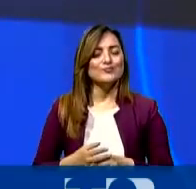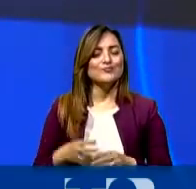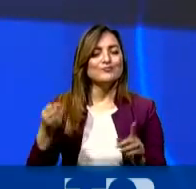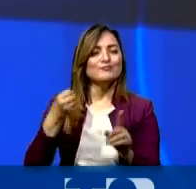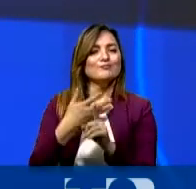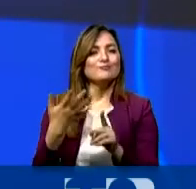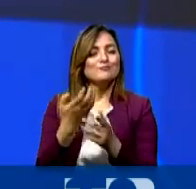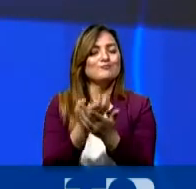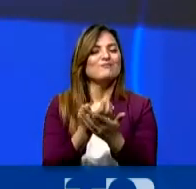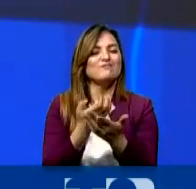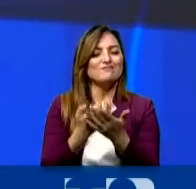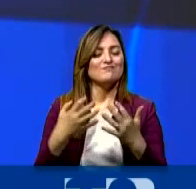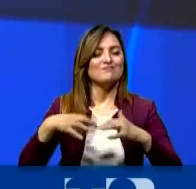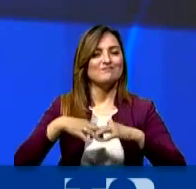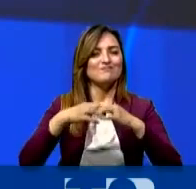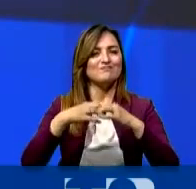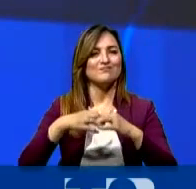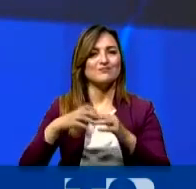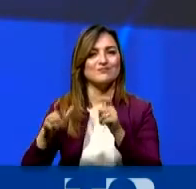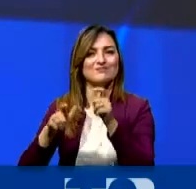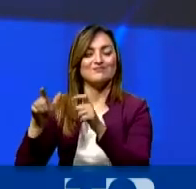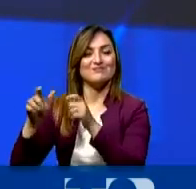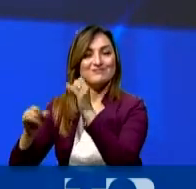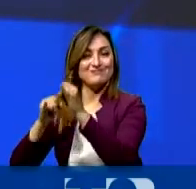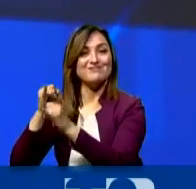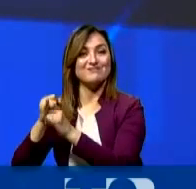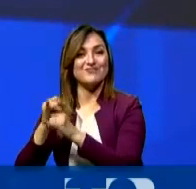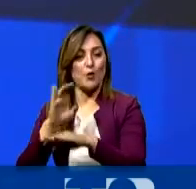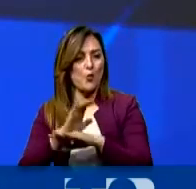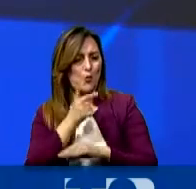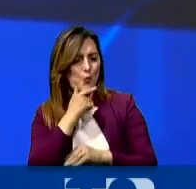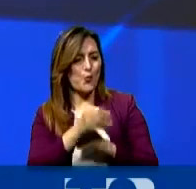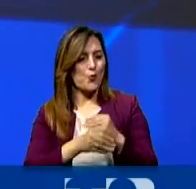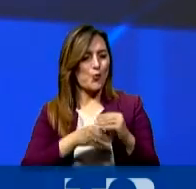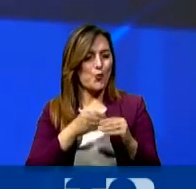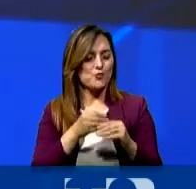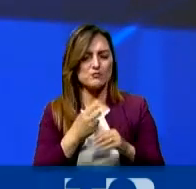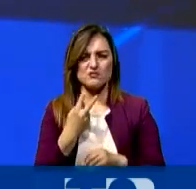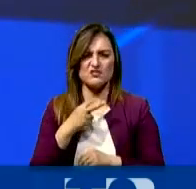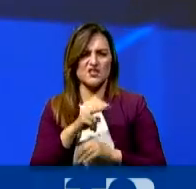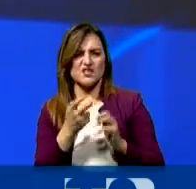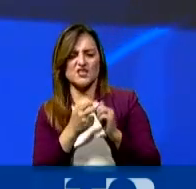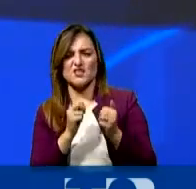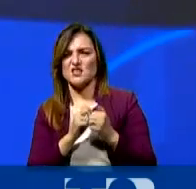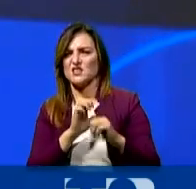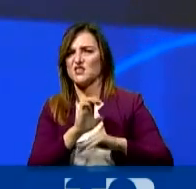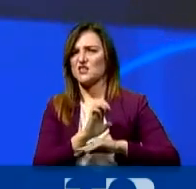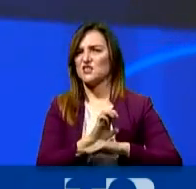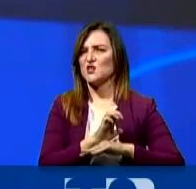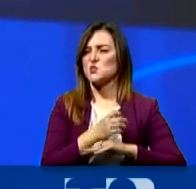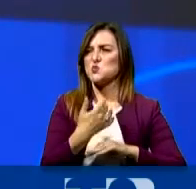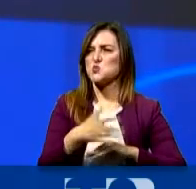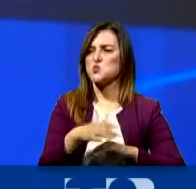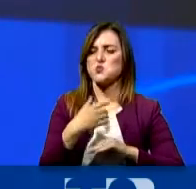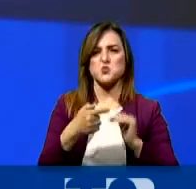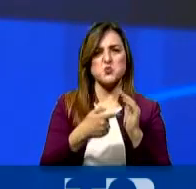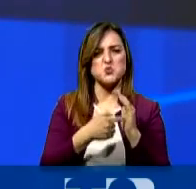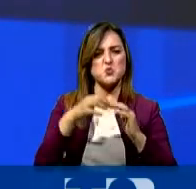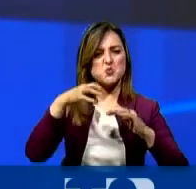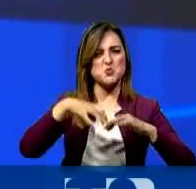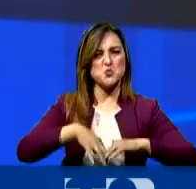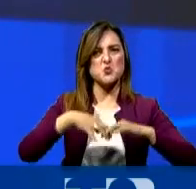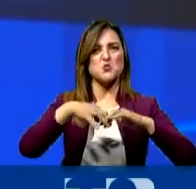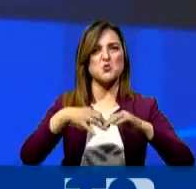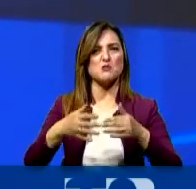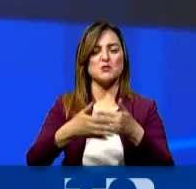estabilidad y en la certeza de los inversionistas de que el ecuador puede ser un espacio de inversión entonces tocado se plantea al ministro en este